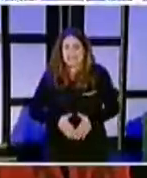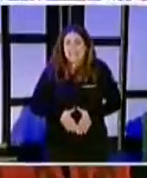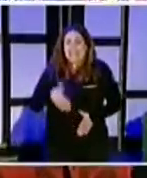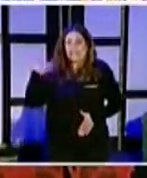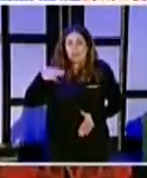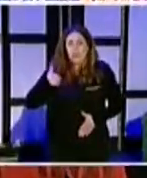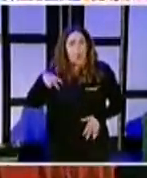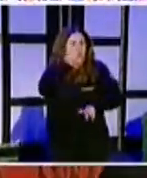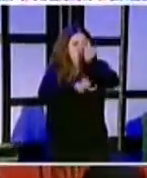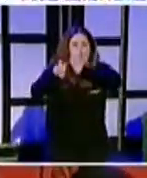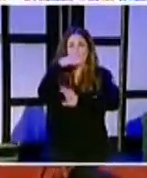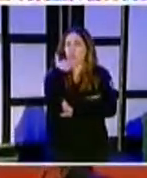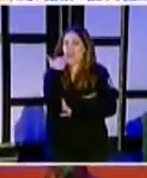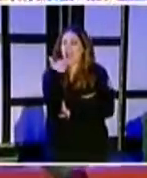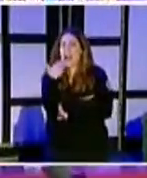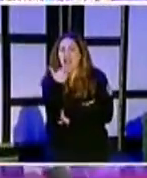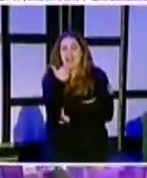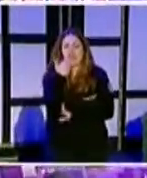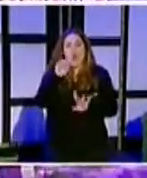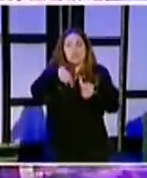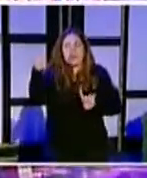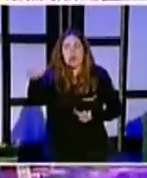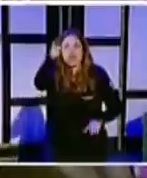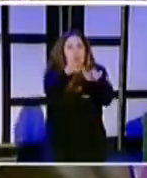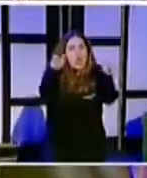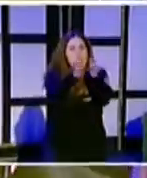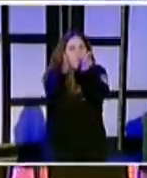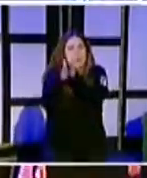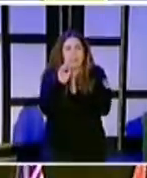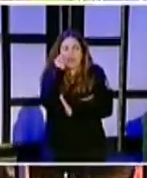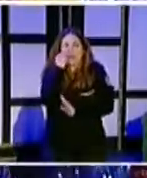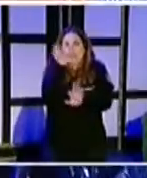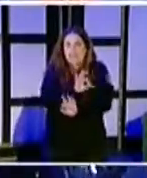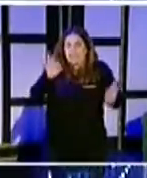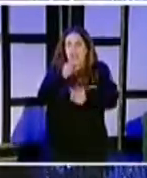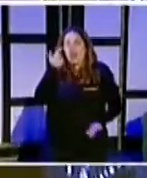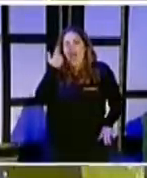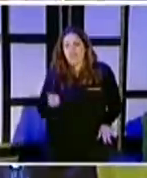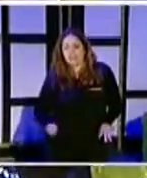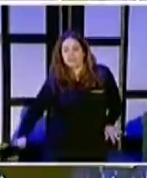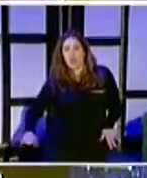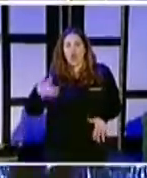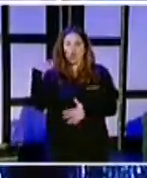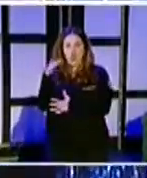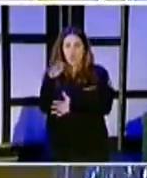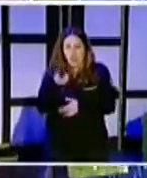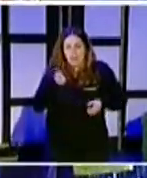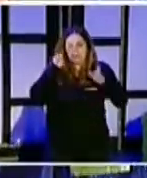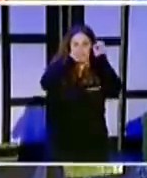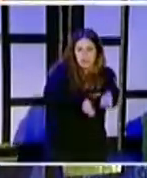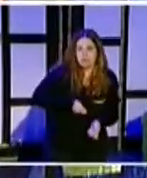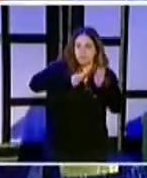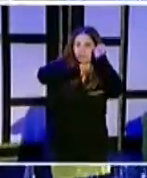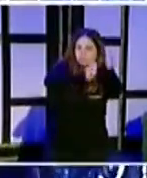donde sea y que no se entere nadie en dónde coño lo echaste. Pillo la pala y excavo